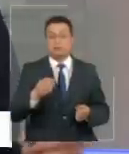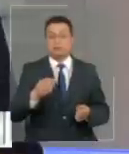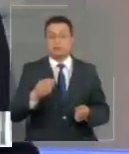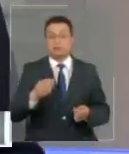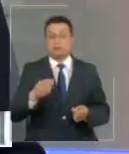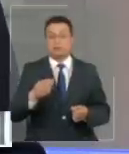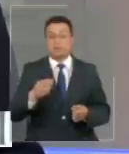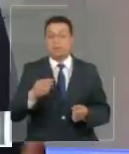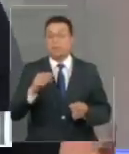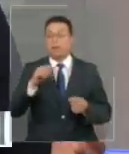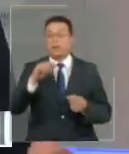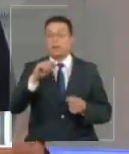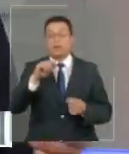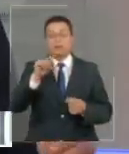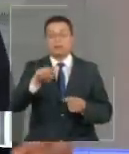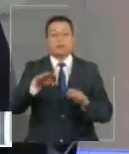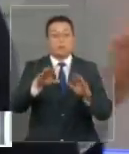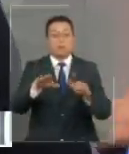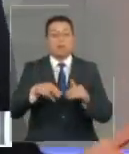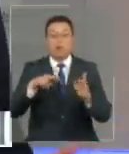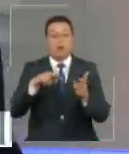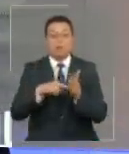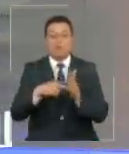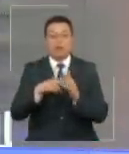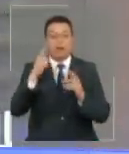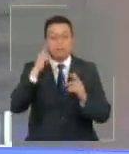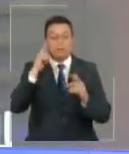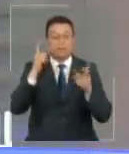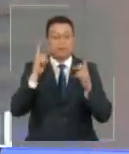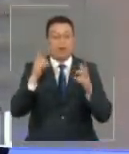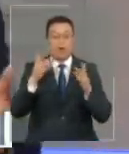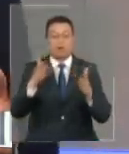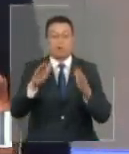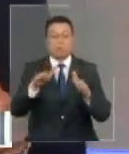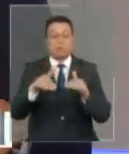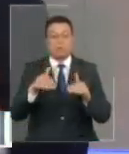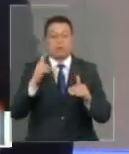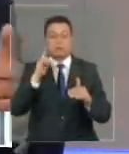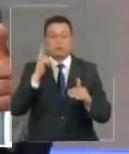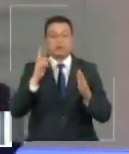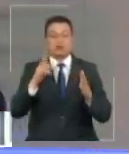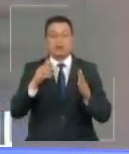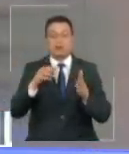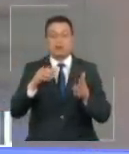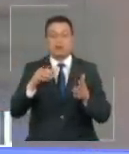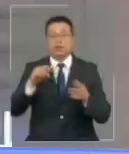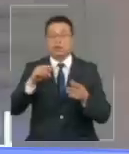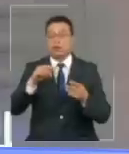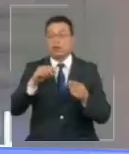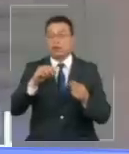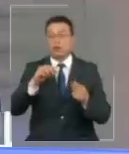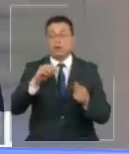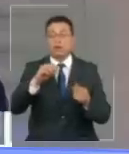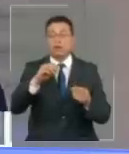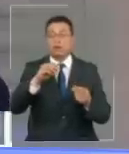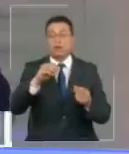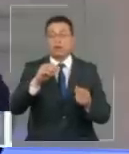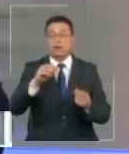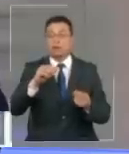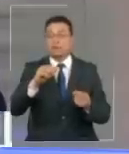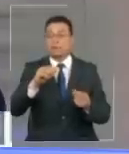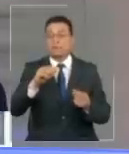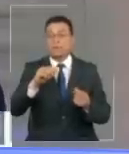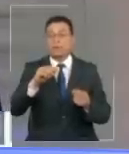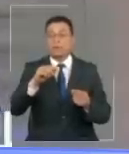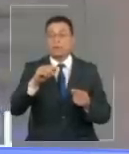comulgar y comulgué. Y la verdad es que en eso no hay sacrilegio, él no entiende. Sacrilegio es estar toda la sesión tirando WhatsApp.